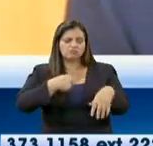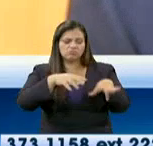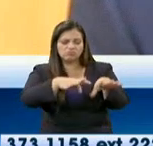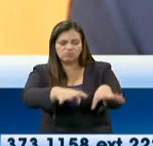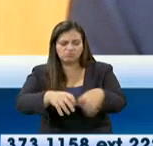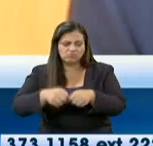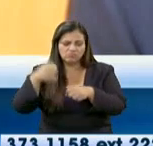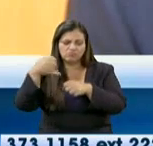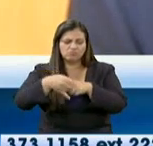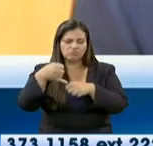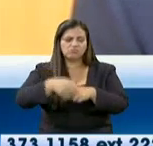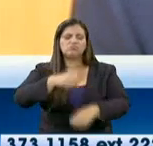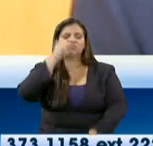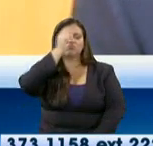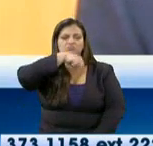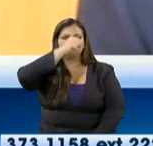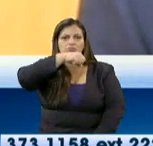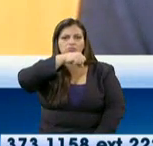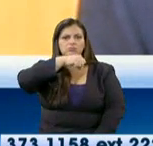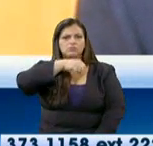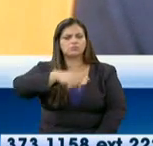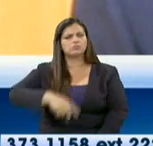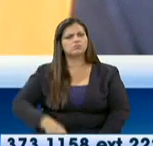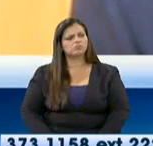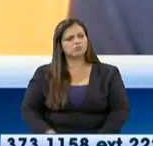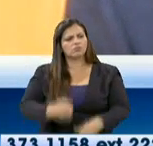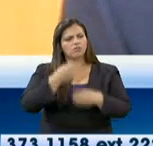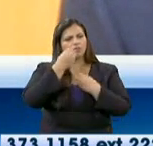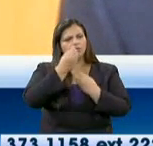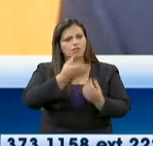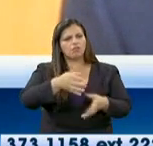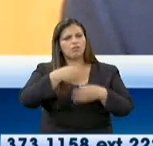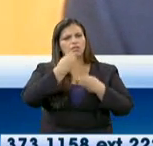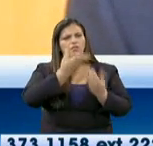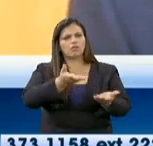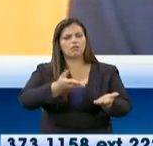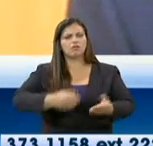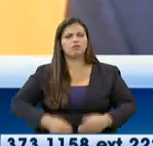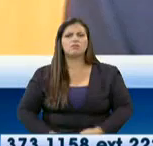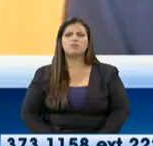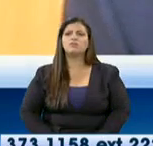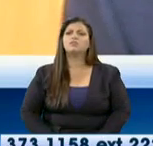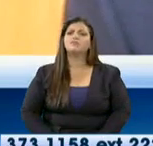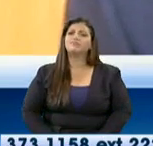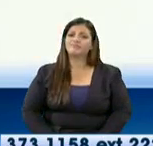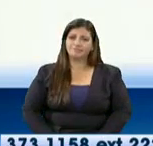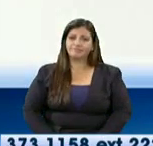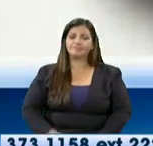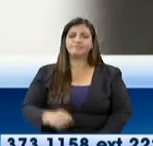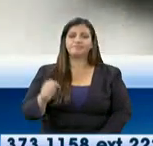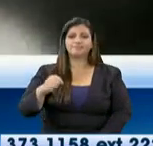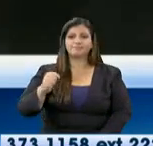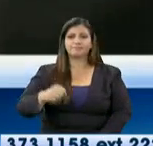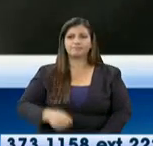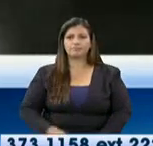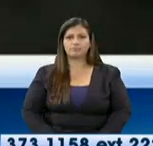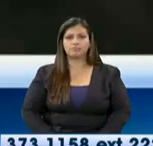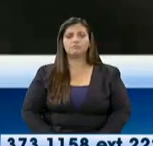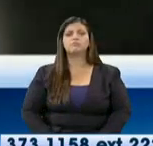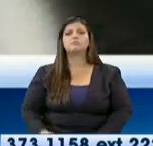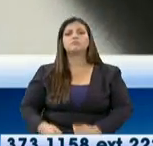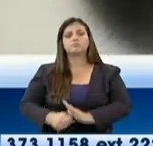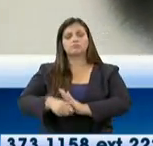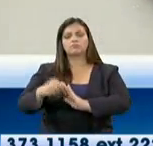este delito. En otras palabras, lo confiesa de esa manera. Prácticamente, tácitamente, estaría confesando. Al sujeto se le dictó